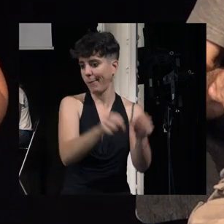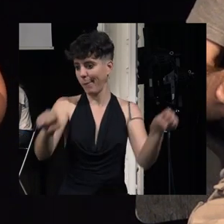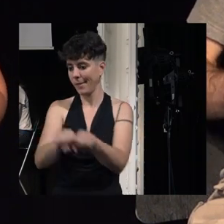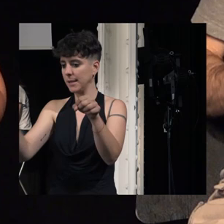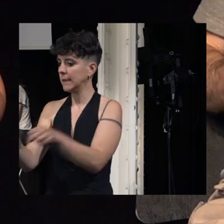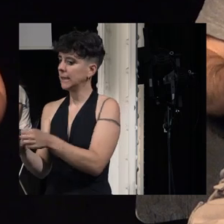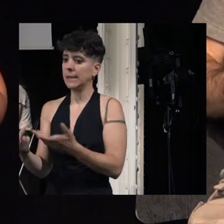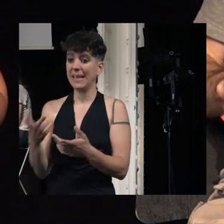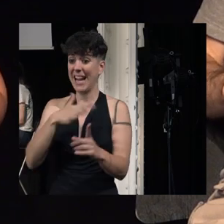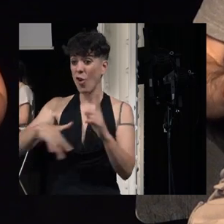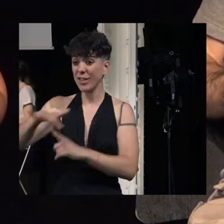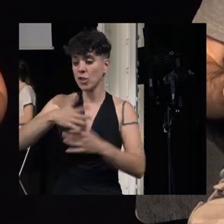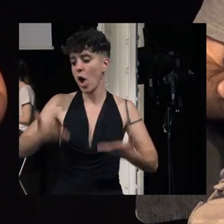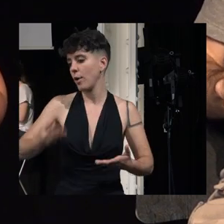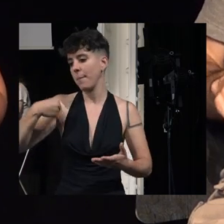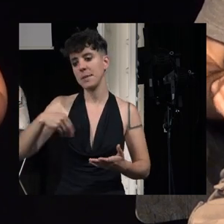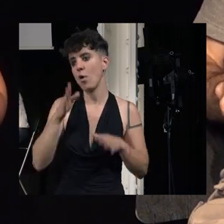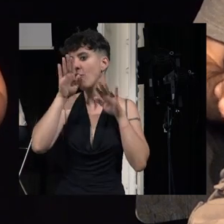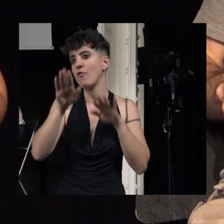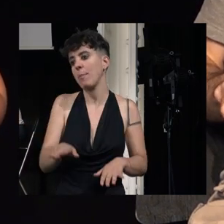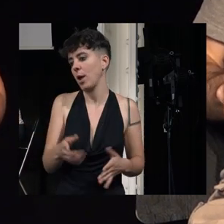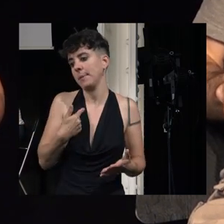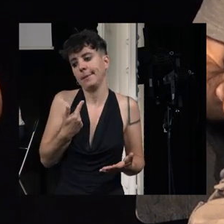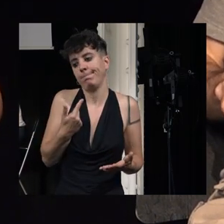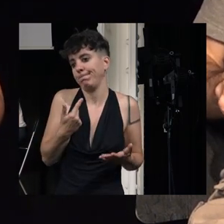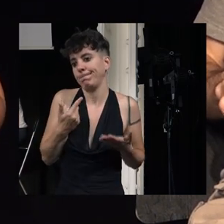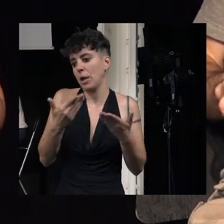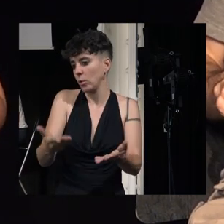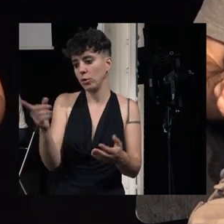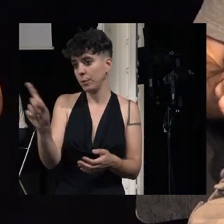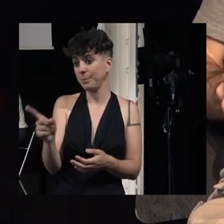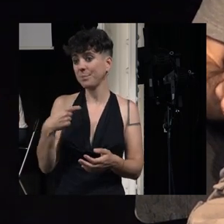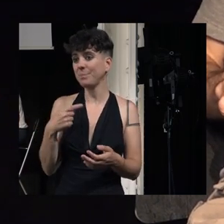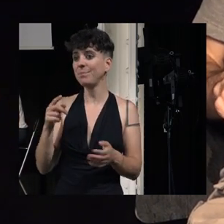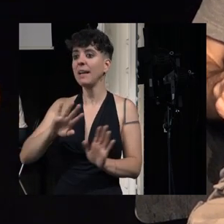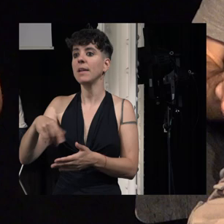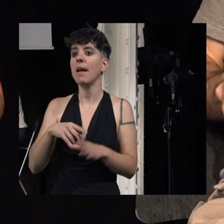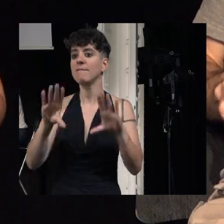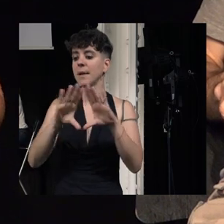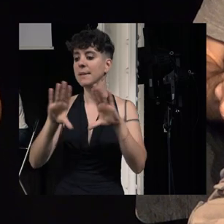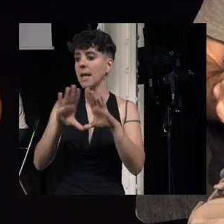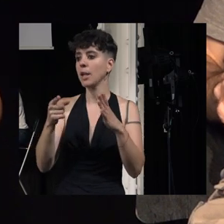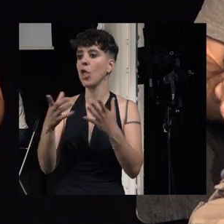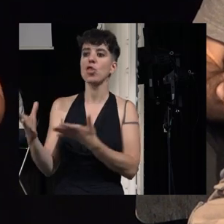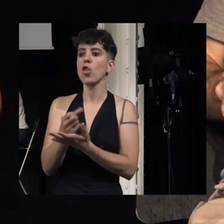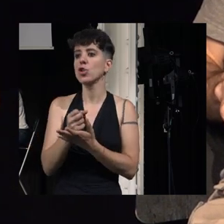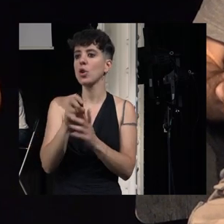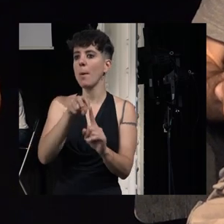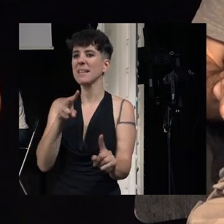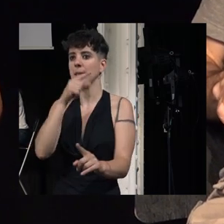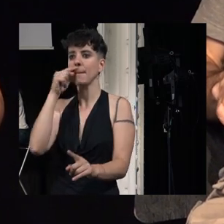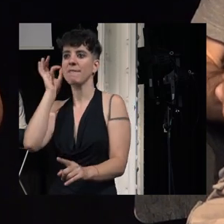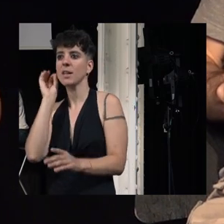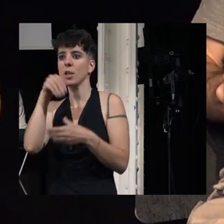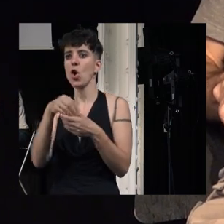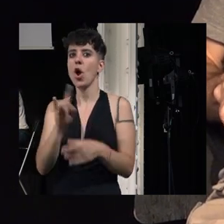tenemos no es el más favorable para la transversalización. Y al final, ¿qué venimos? Las feministas, queremos que transversalicéis la perspectiva de género. Luego, no,